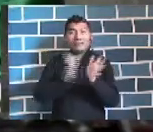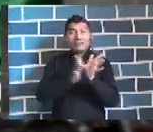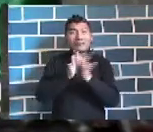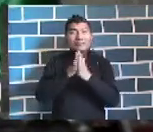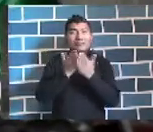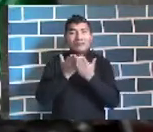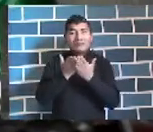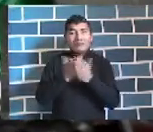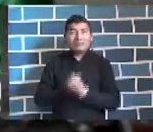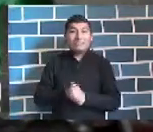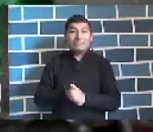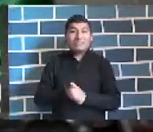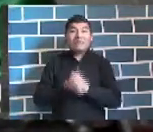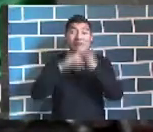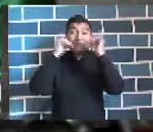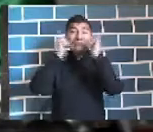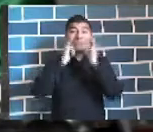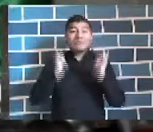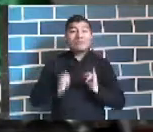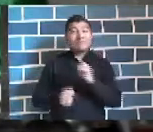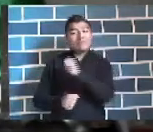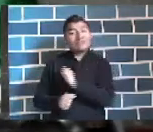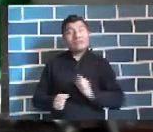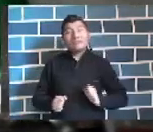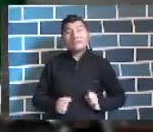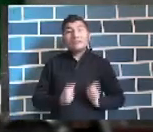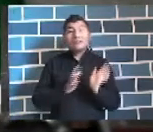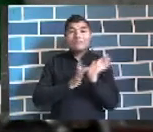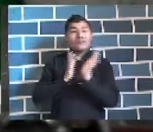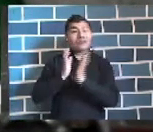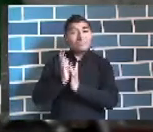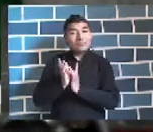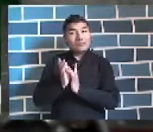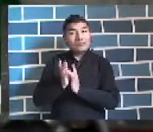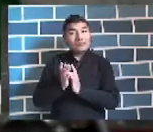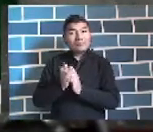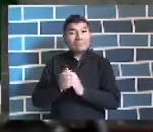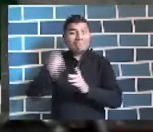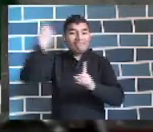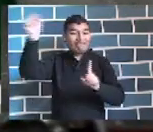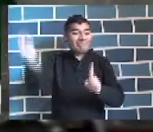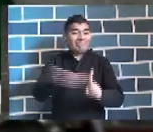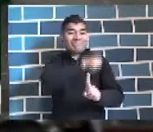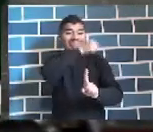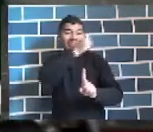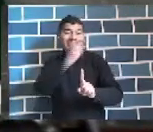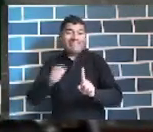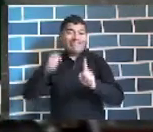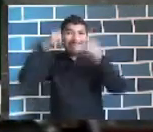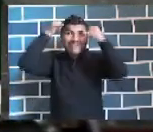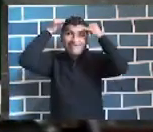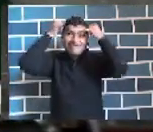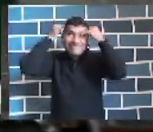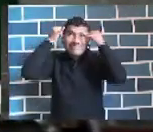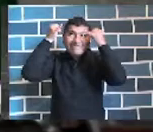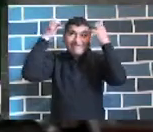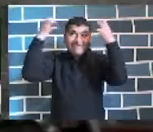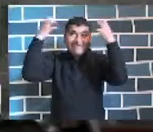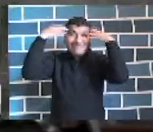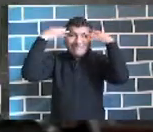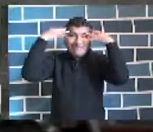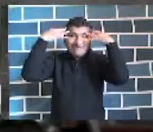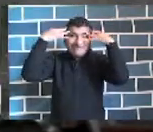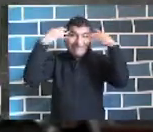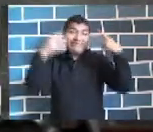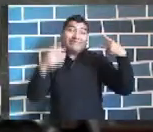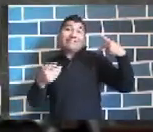bíblica: la imagen del Señor Jesús que ha sido flagelado y coronado de espinas. Y Pilato lo